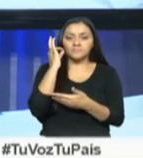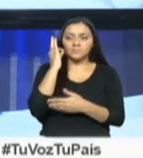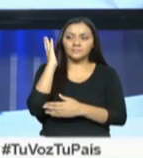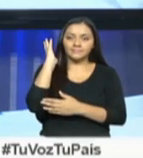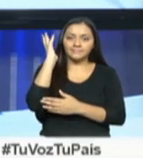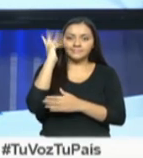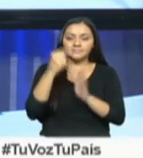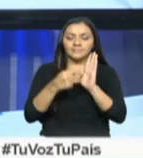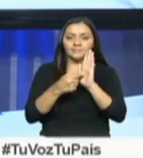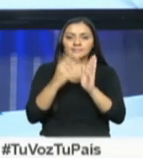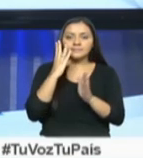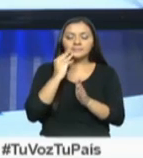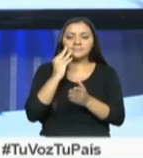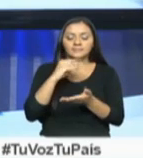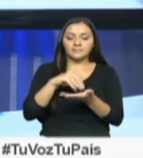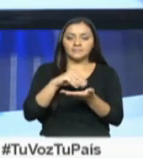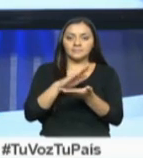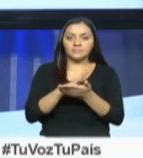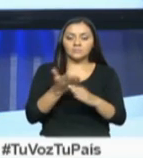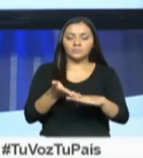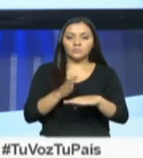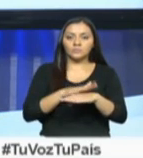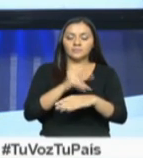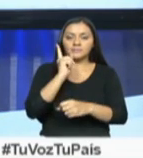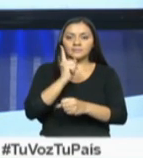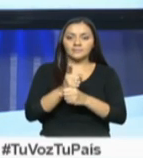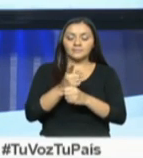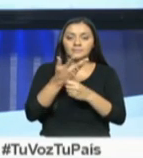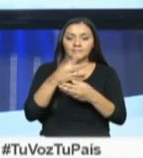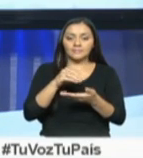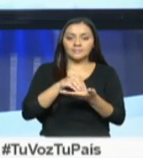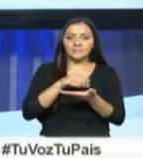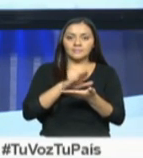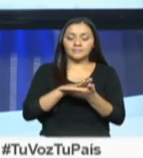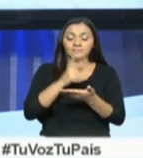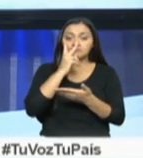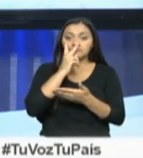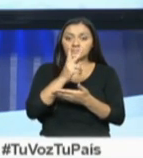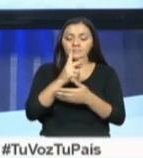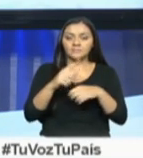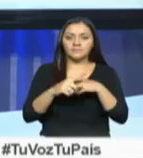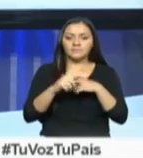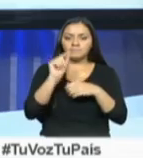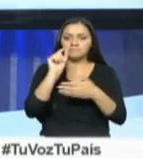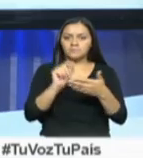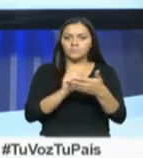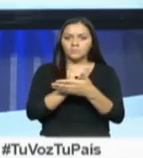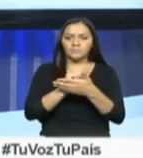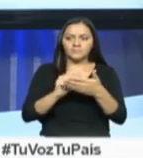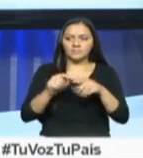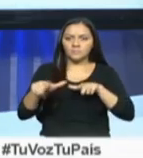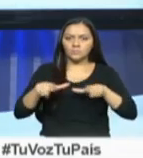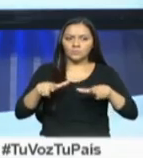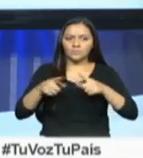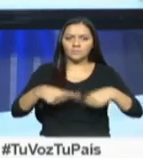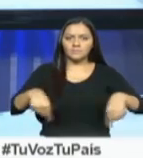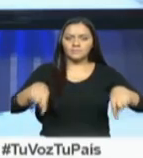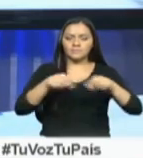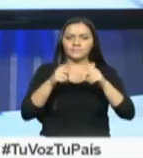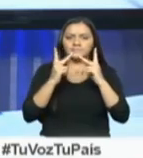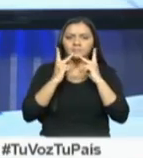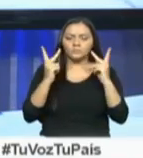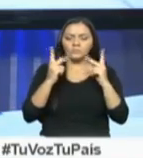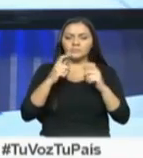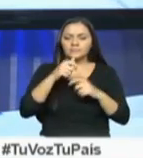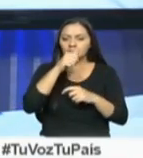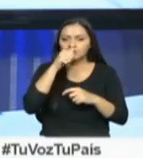la experiencia en la aplicación de la ordenanza que establece como política pública el buen uso de espacios públicos sin